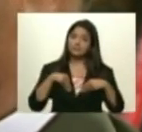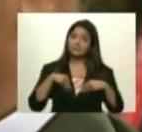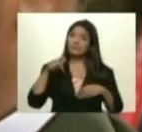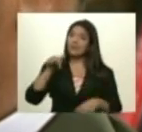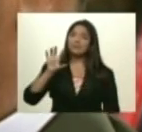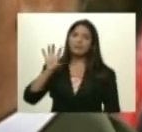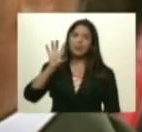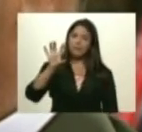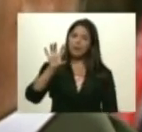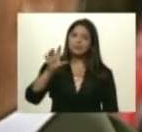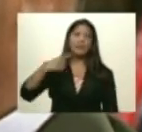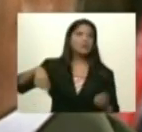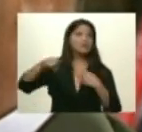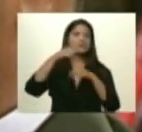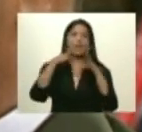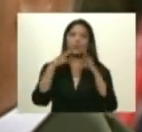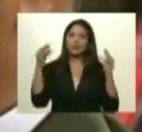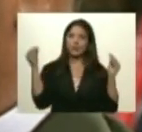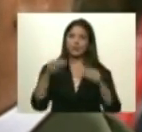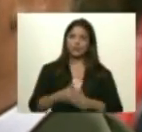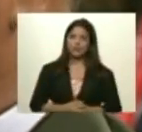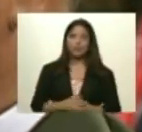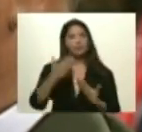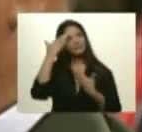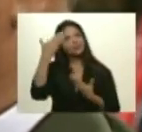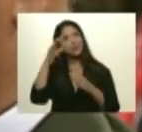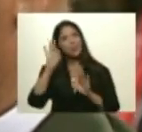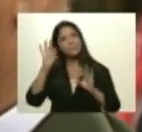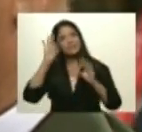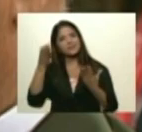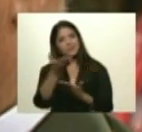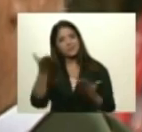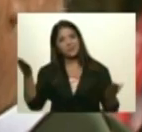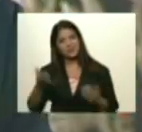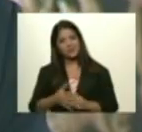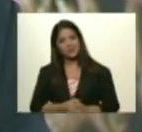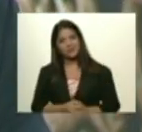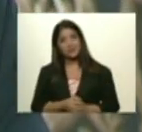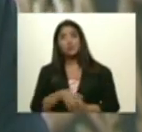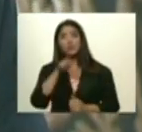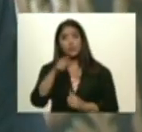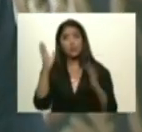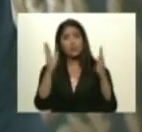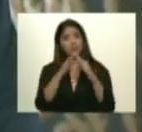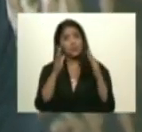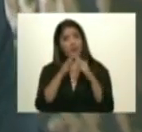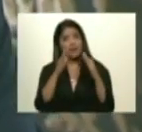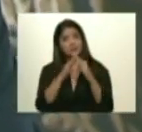esta patria es de todos y para todos. Un saludo especial para usted que está en su hogar,